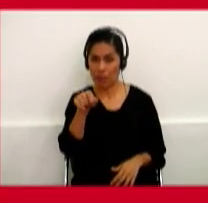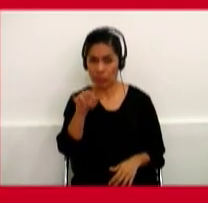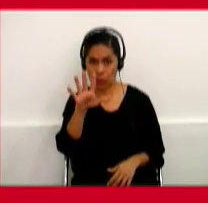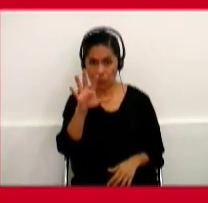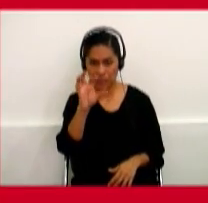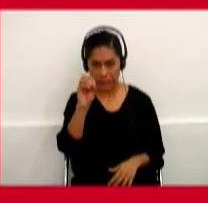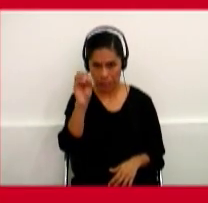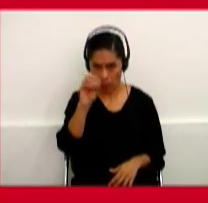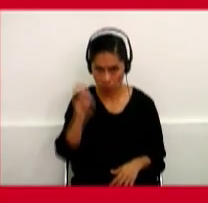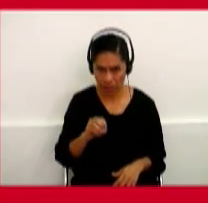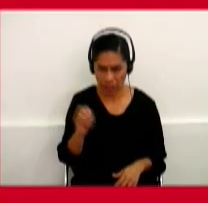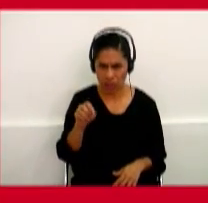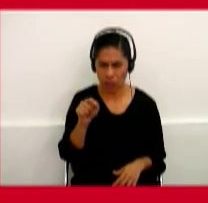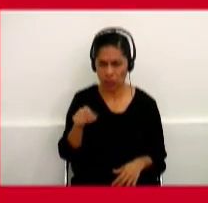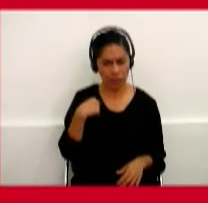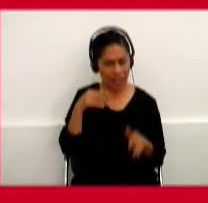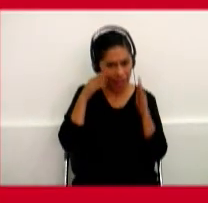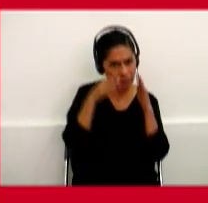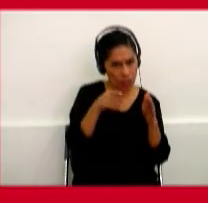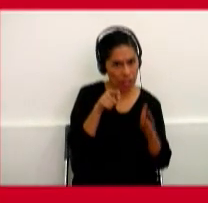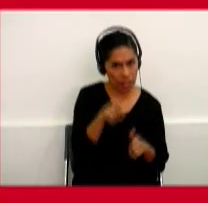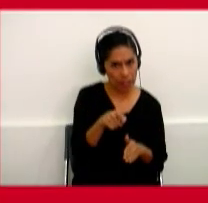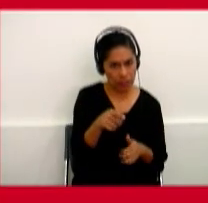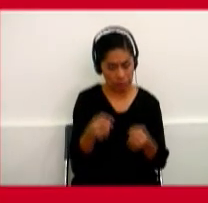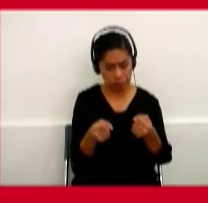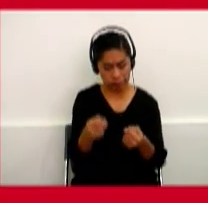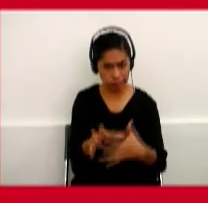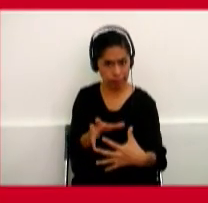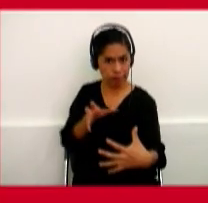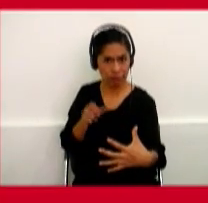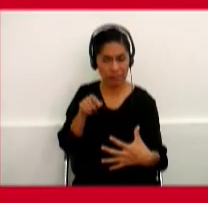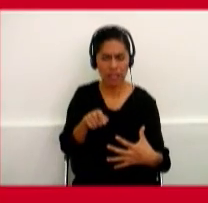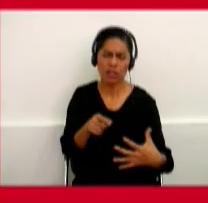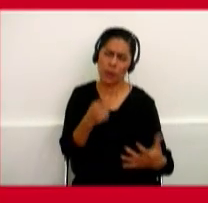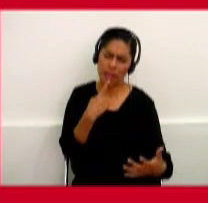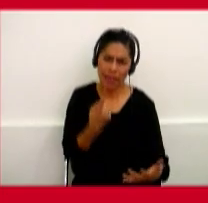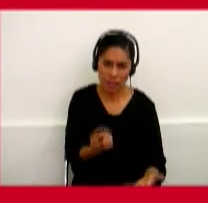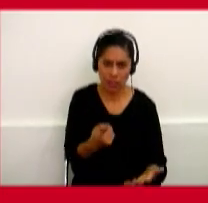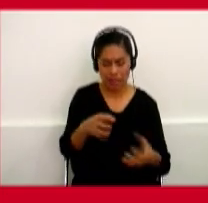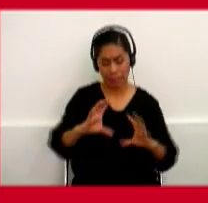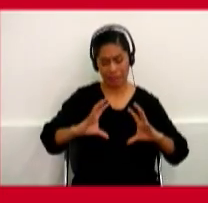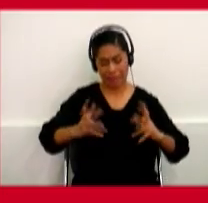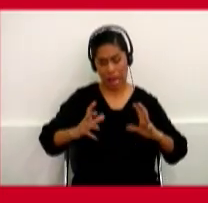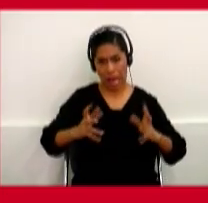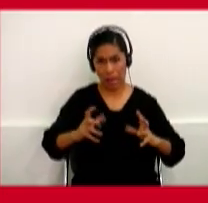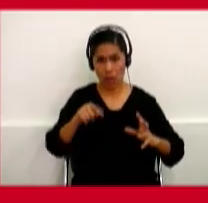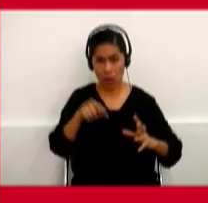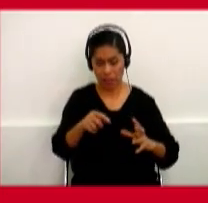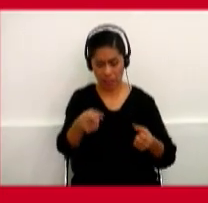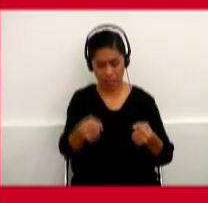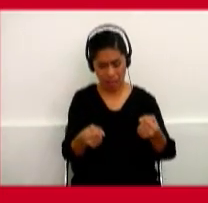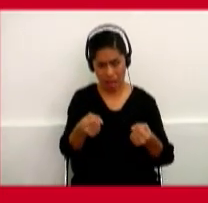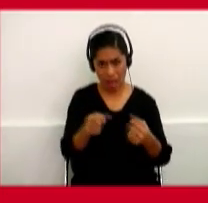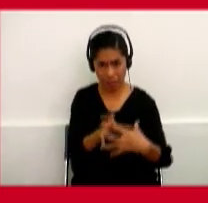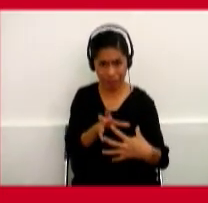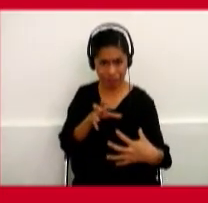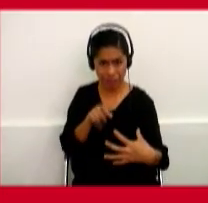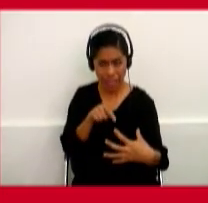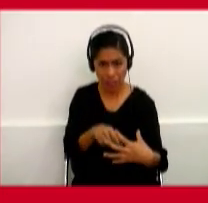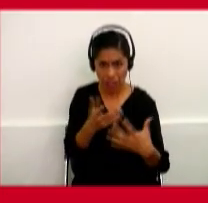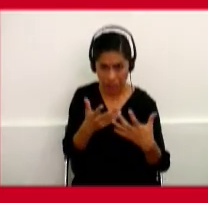falsos negativos? Si un camión hubiera dado una probabilidad baja de falla o hubiera sido clasificado como que no tenía la falla contenida,